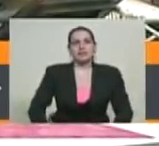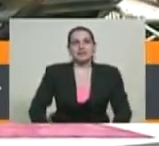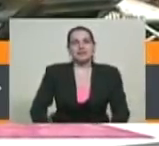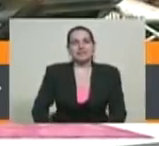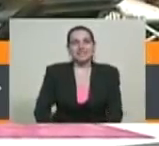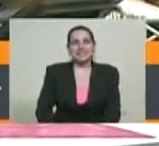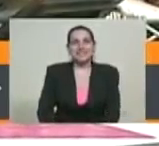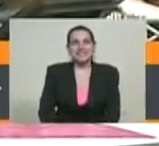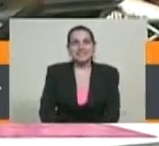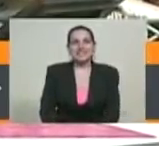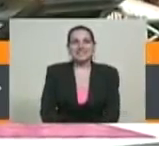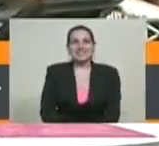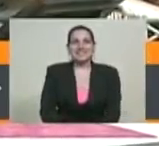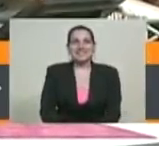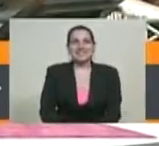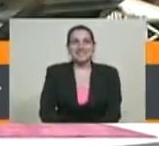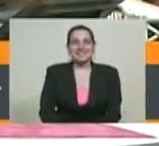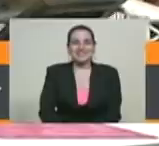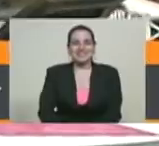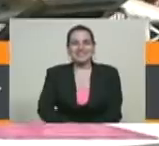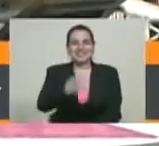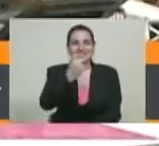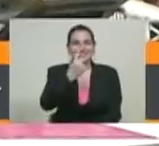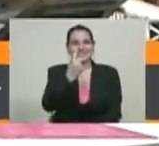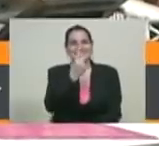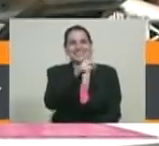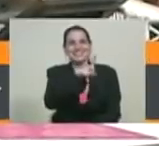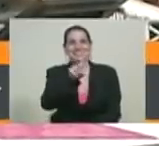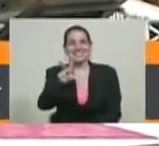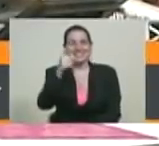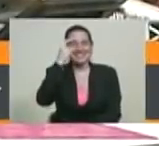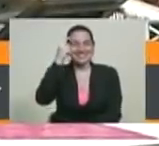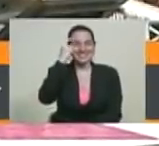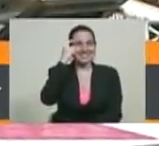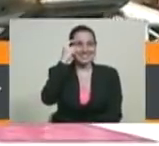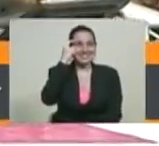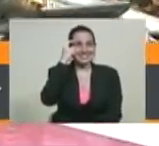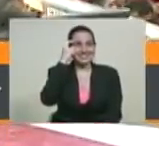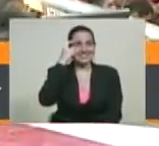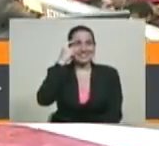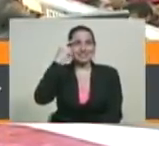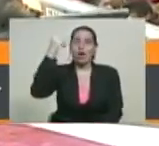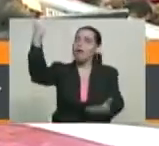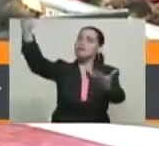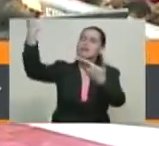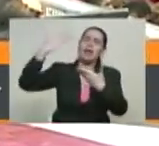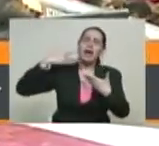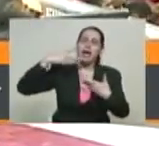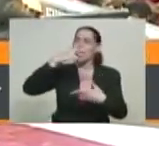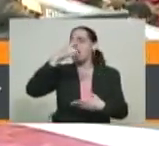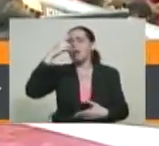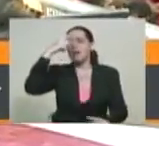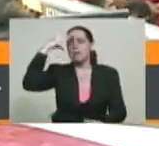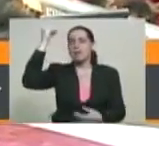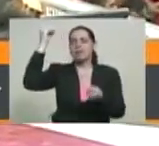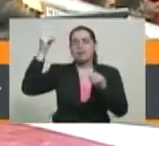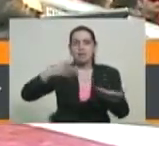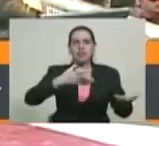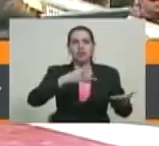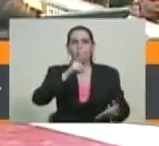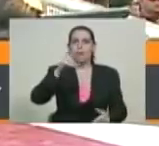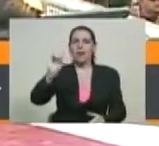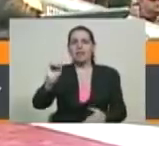Faltan 12 días. 20 de mayo llega, llega bendito 20 de mayo. Vamos a